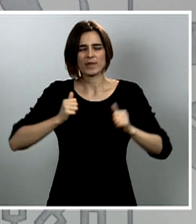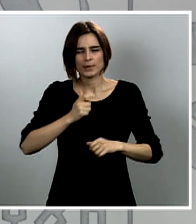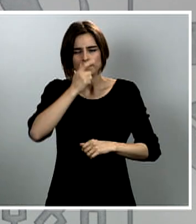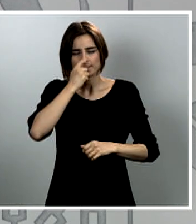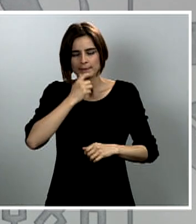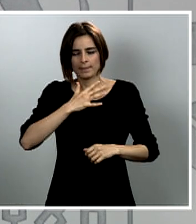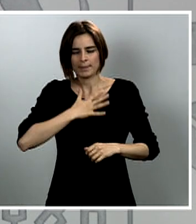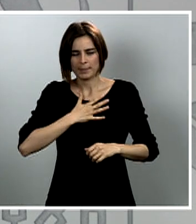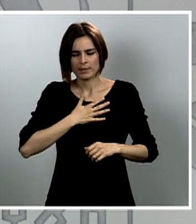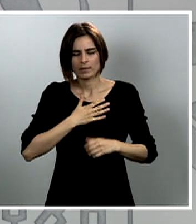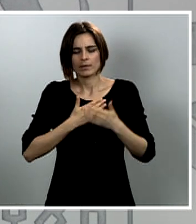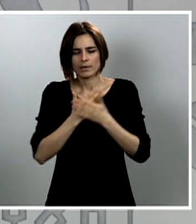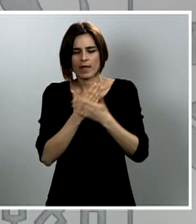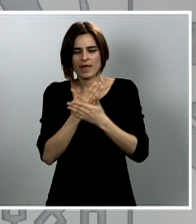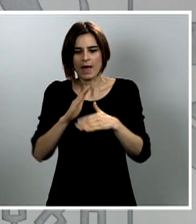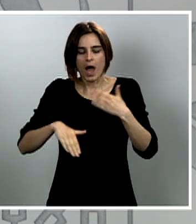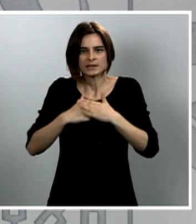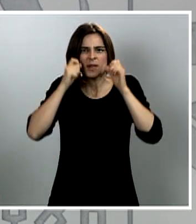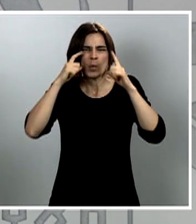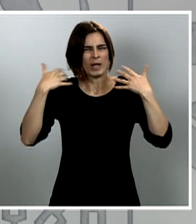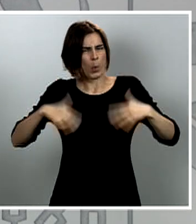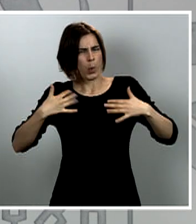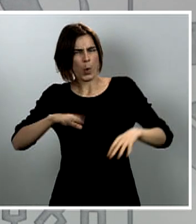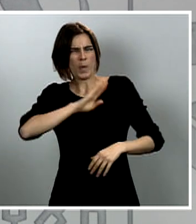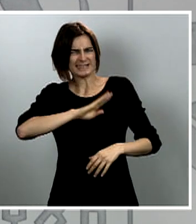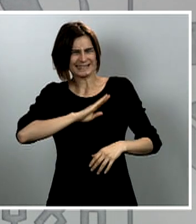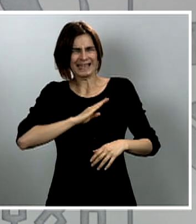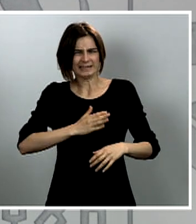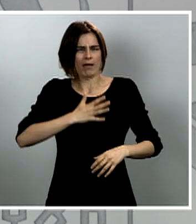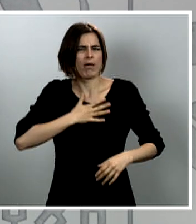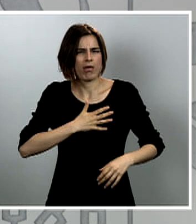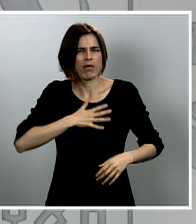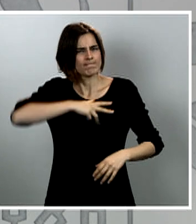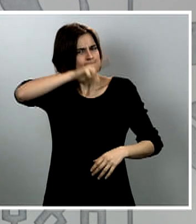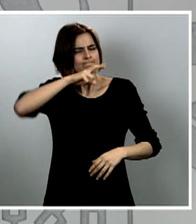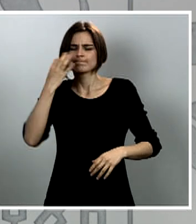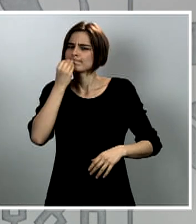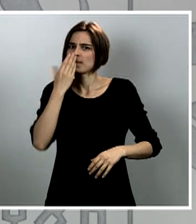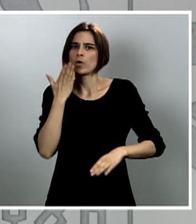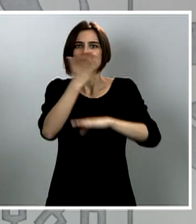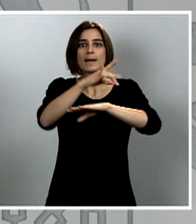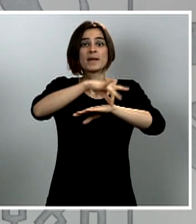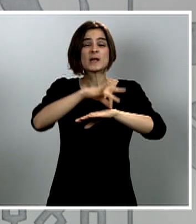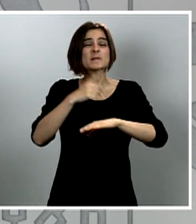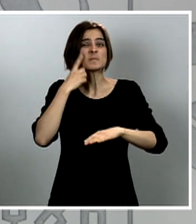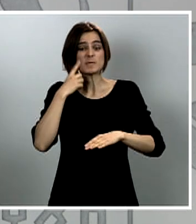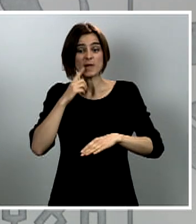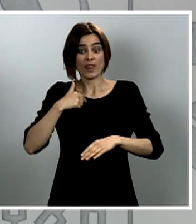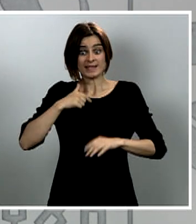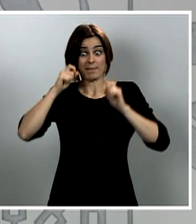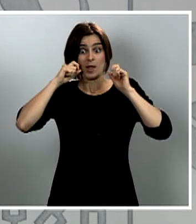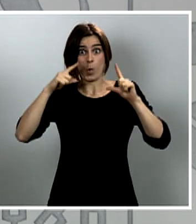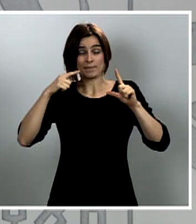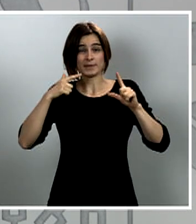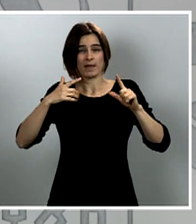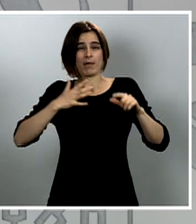para acudir al médico, pasan de nuevo un promedio de entre 6 y 7 días, a veces un poco menos, pero con una variabilidad de entre 3